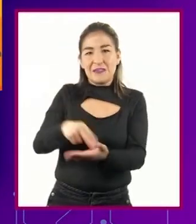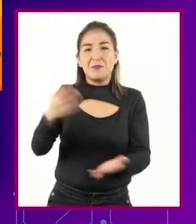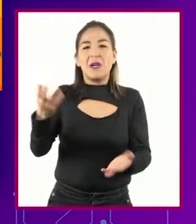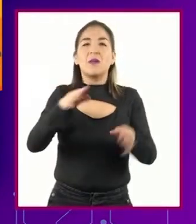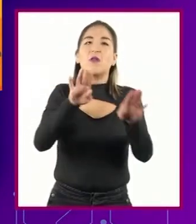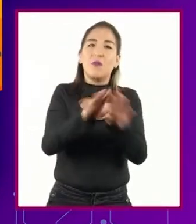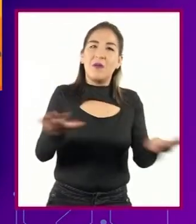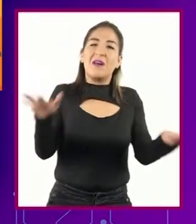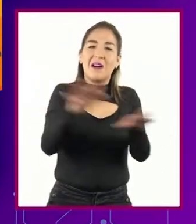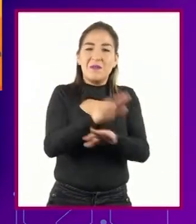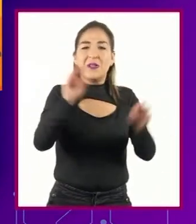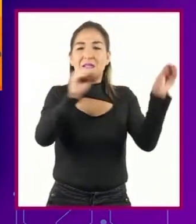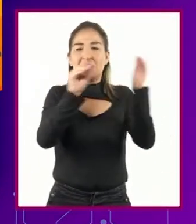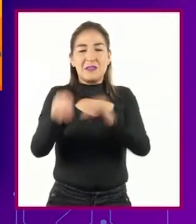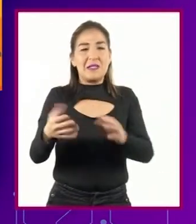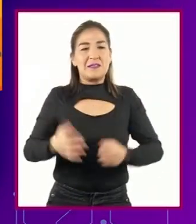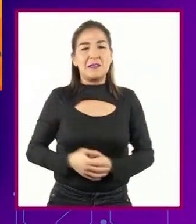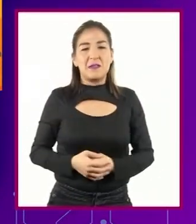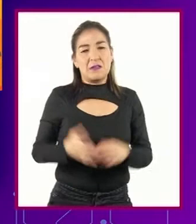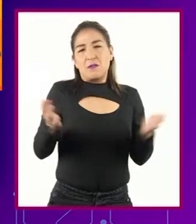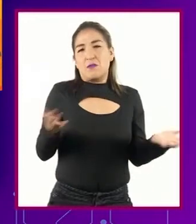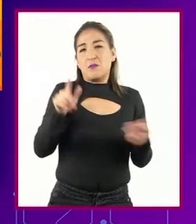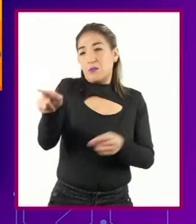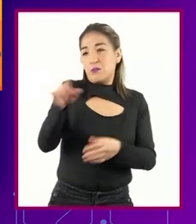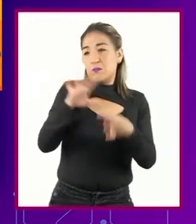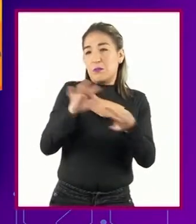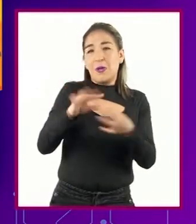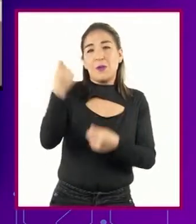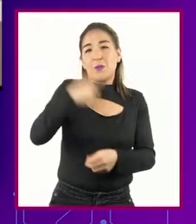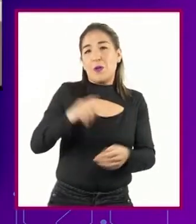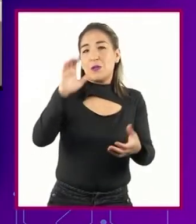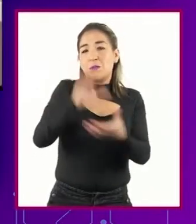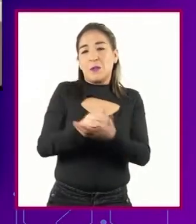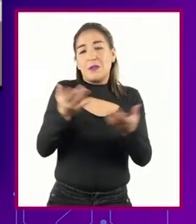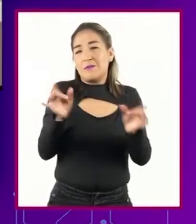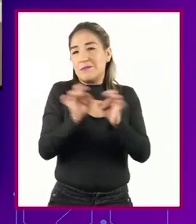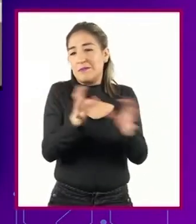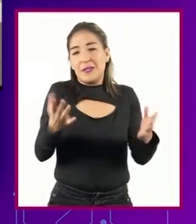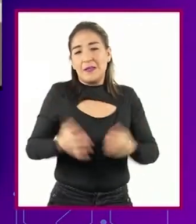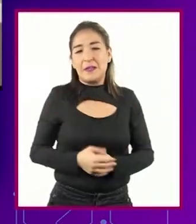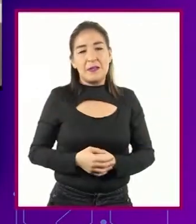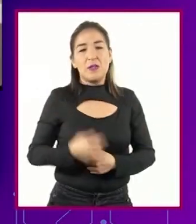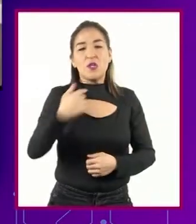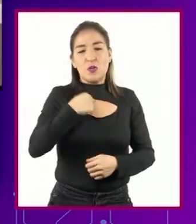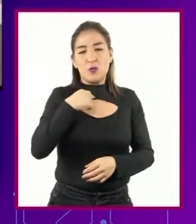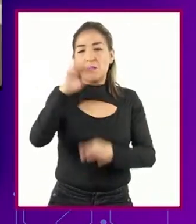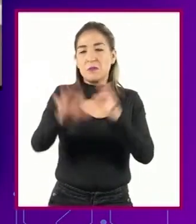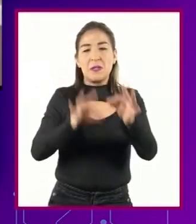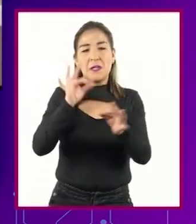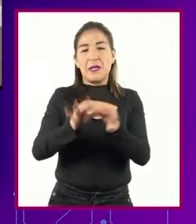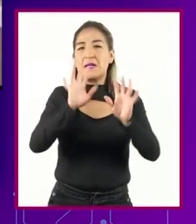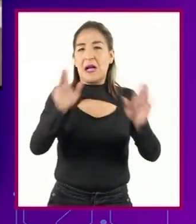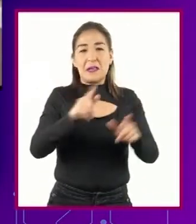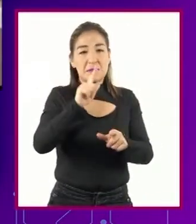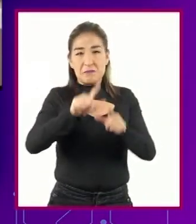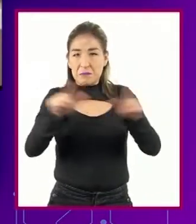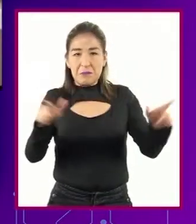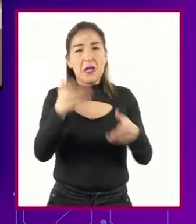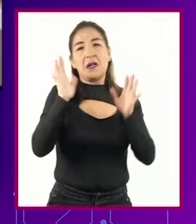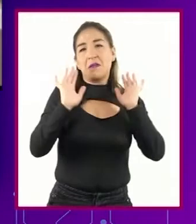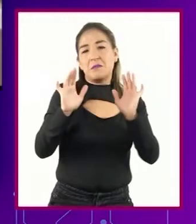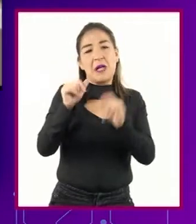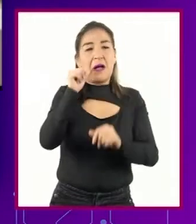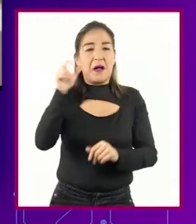la cocina nada más Pues para mira, aprovechar ahora sí ese que fue lo contacto. que me dijo tu esposa. ¿Pero cuándo te lo te dijo? puedo decir, yo quedé con ella desde antier y ahora sí